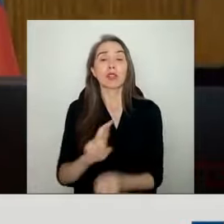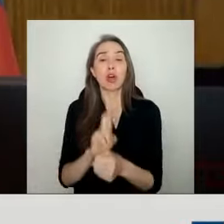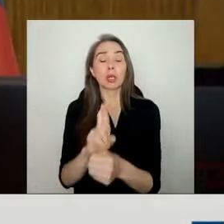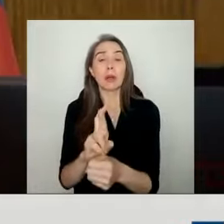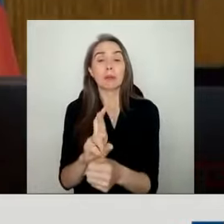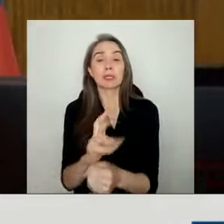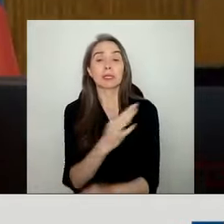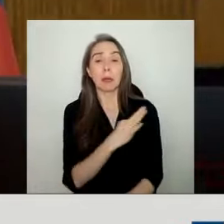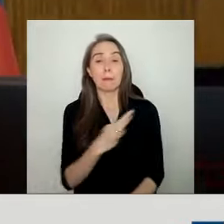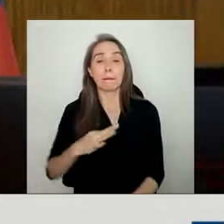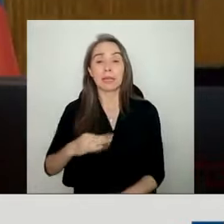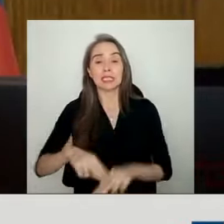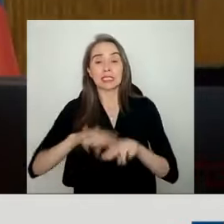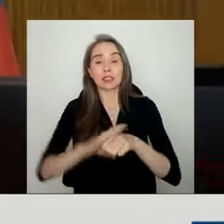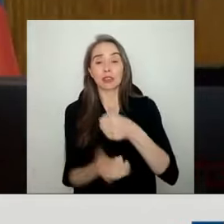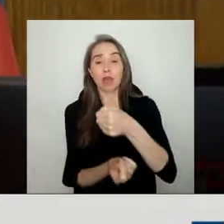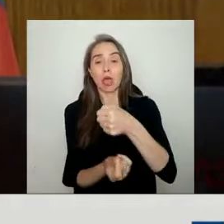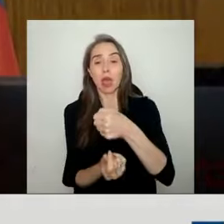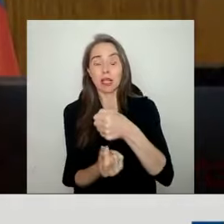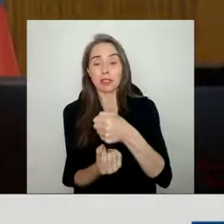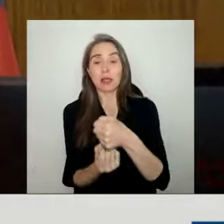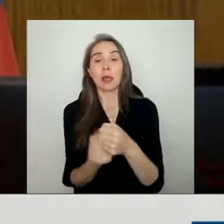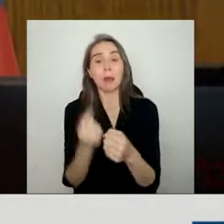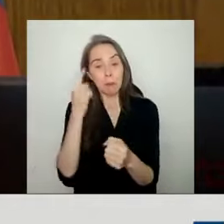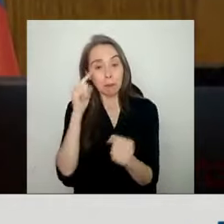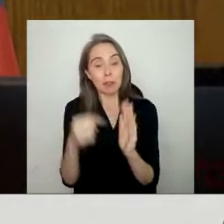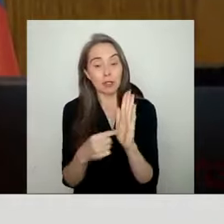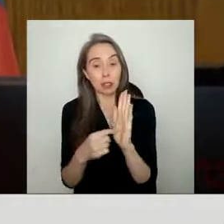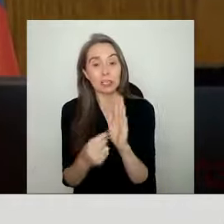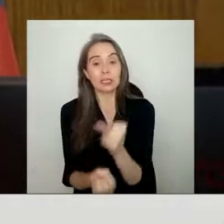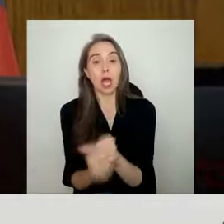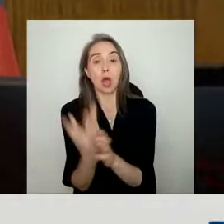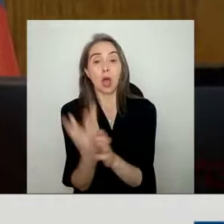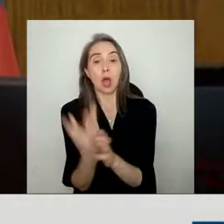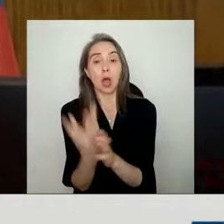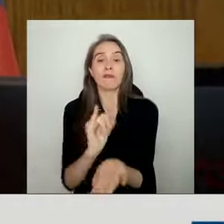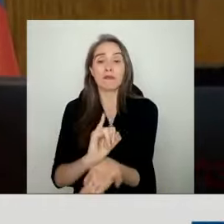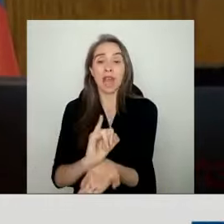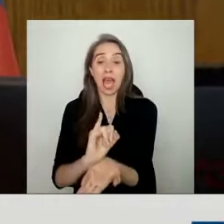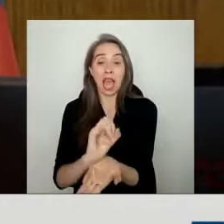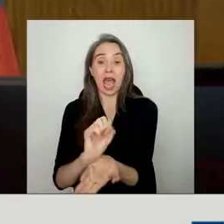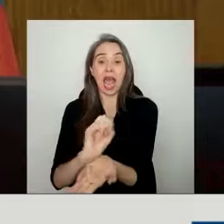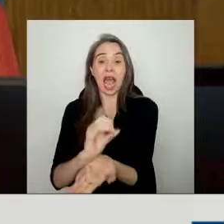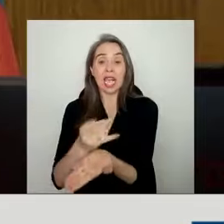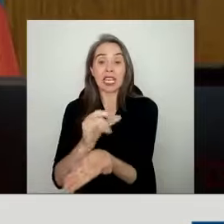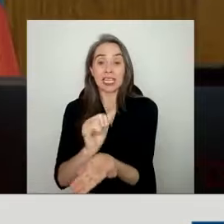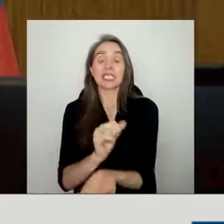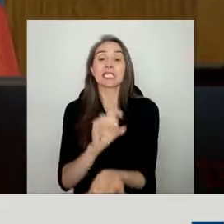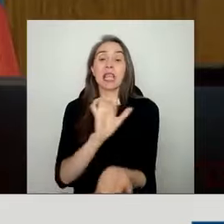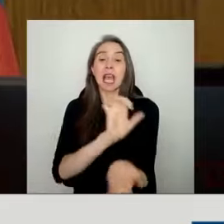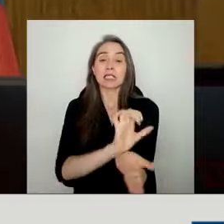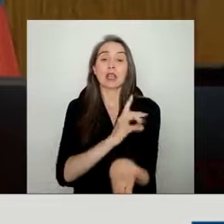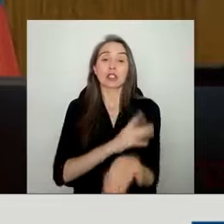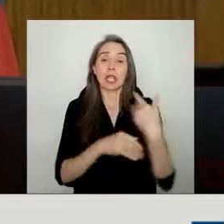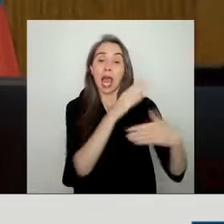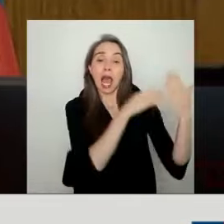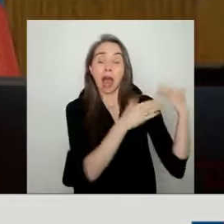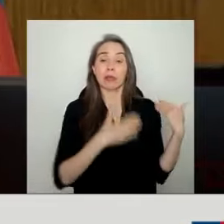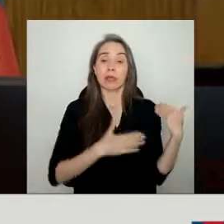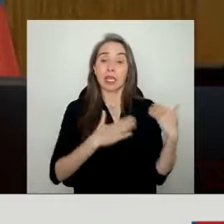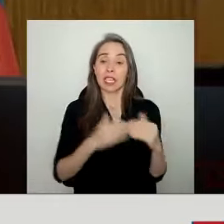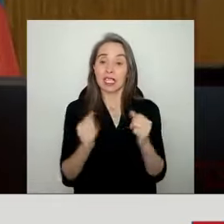que en términos generales la generación de esta agencia además es un anhelo eh del estado de chile que se fue Se vio expresado en